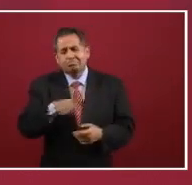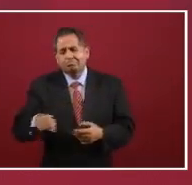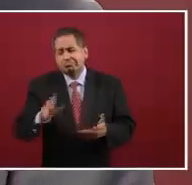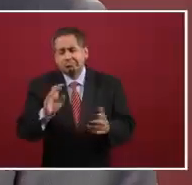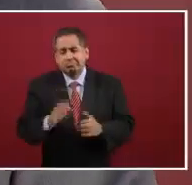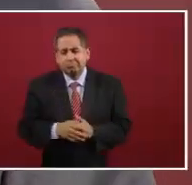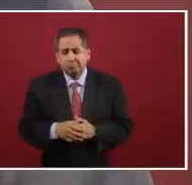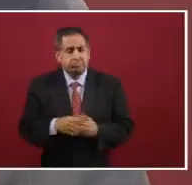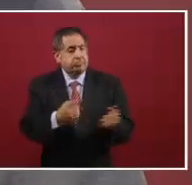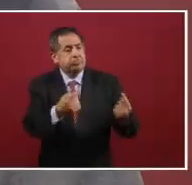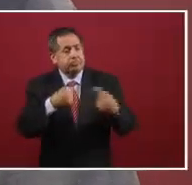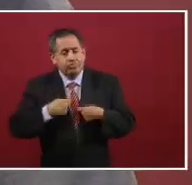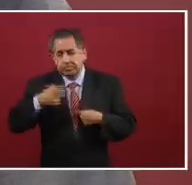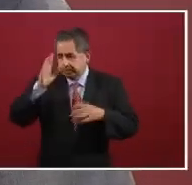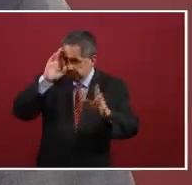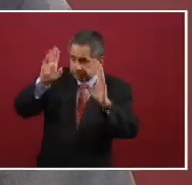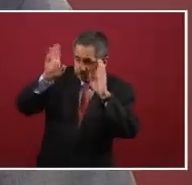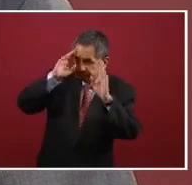me saludan,